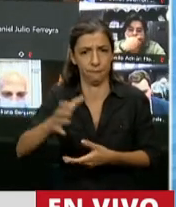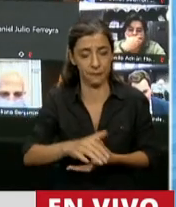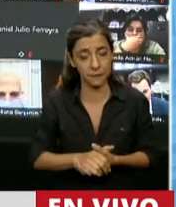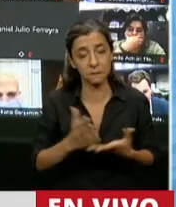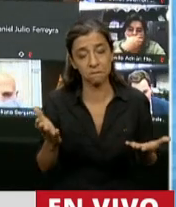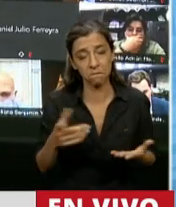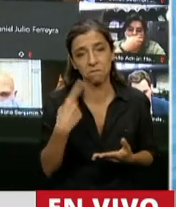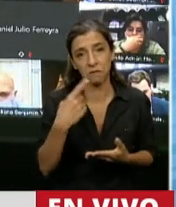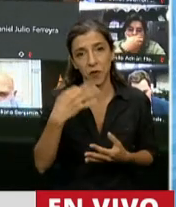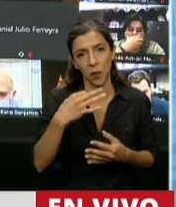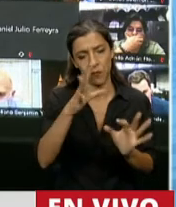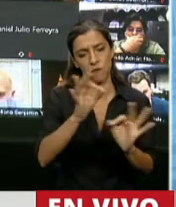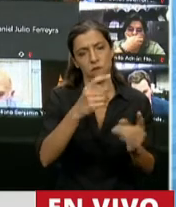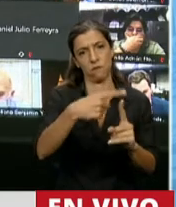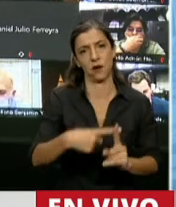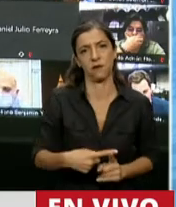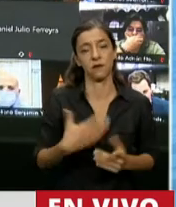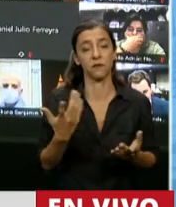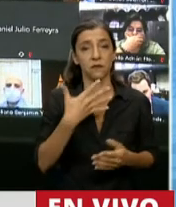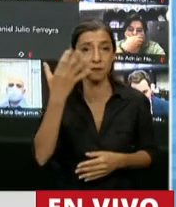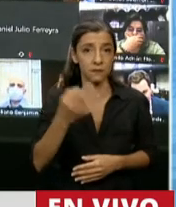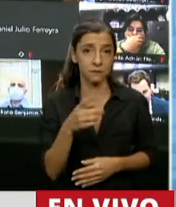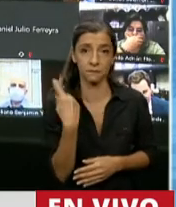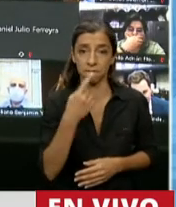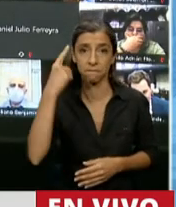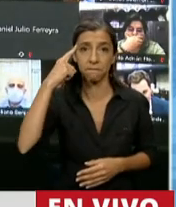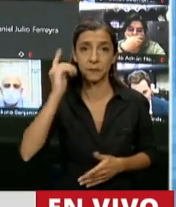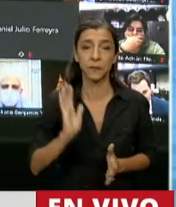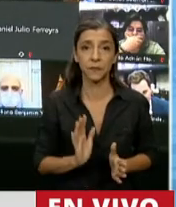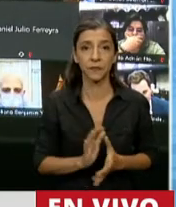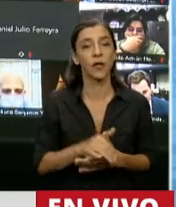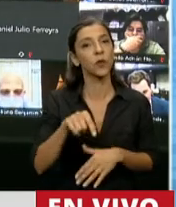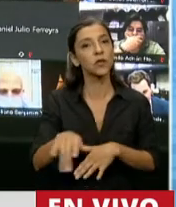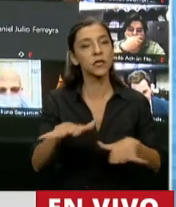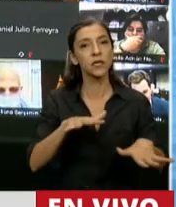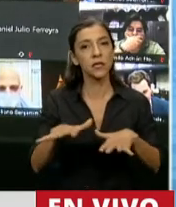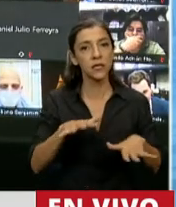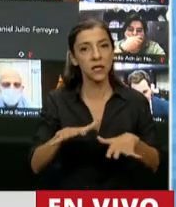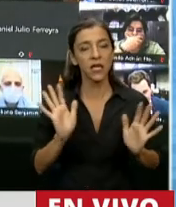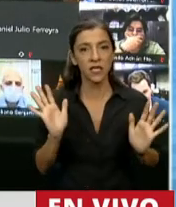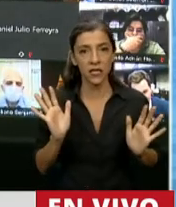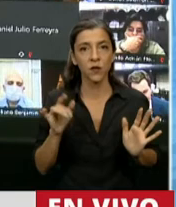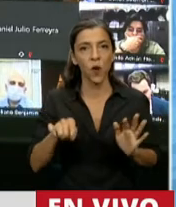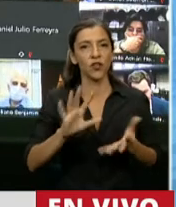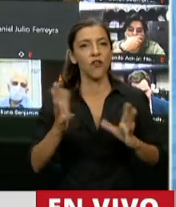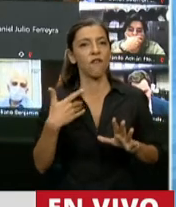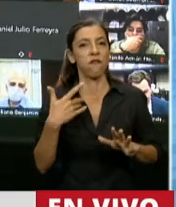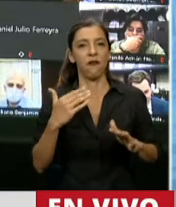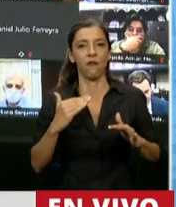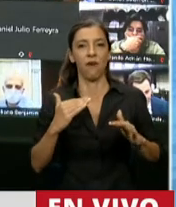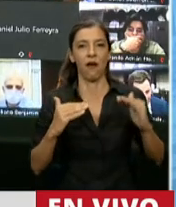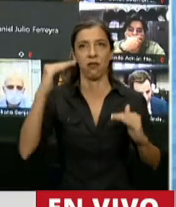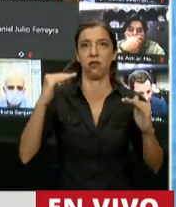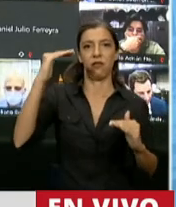pero la realidad es que nosotros creemos que esta situación de inequidad esta